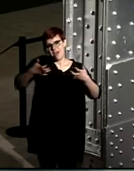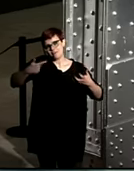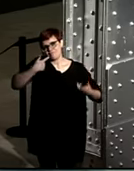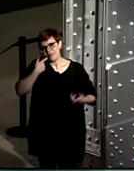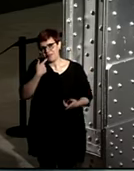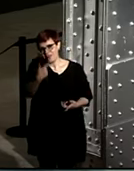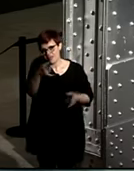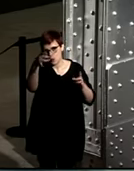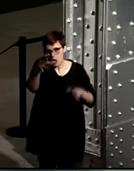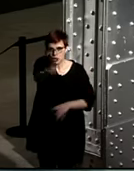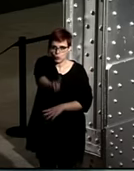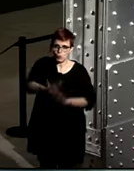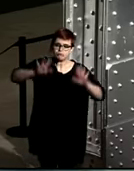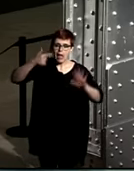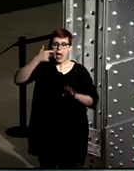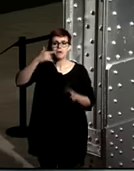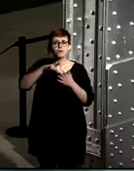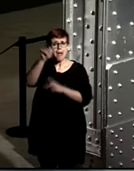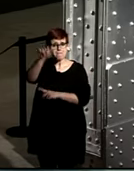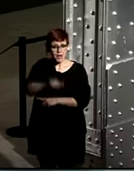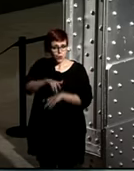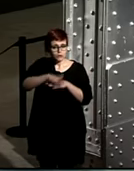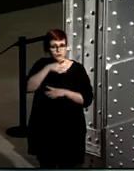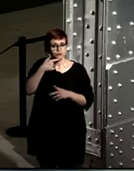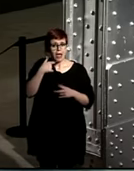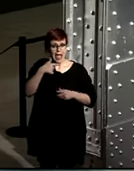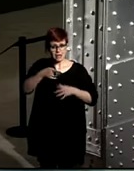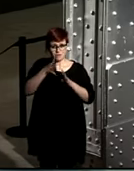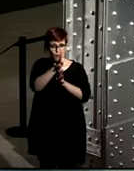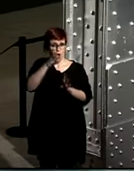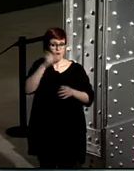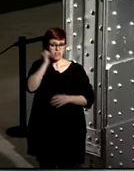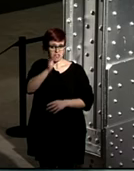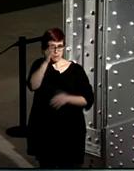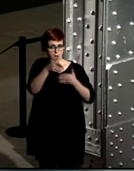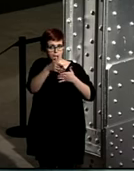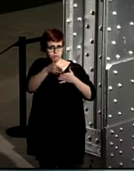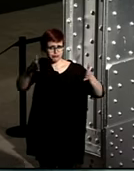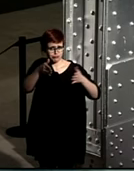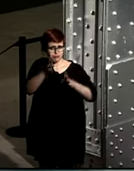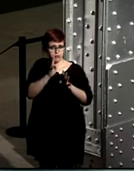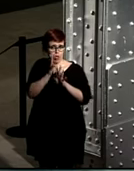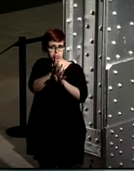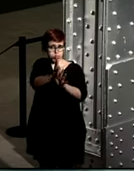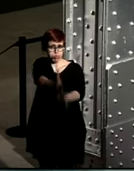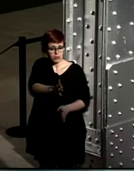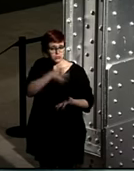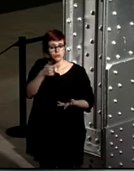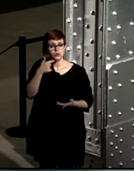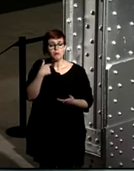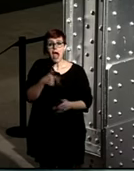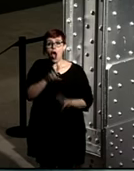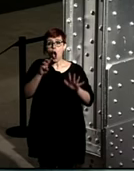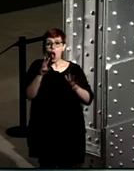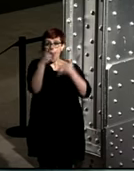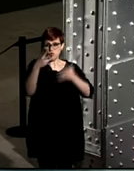que no Esas ocurre. cosas... De hecho, que una película subiera en taquillas un fin de semana, si quitas 8 apellidos vascos, había ocurrido 20